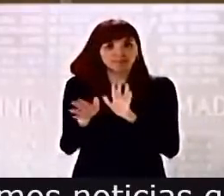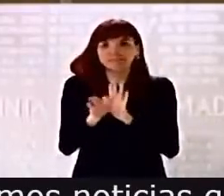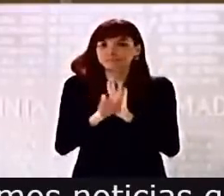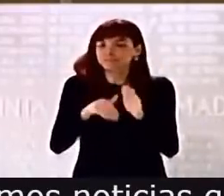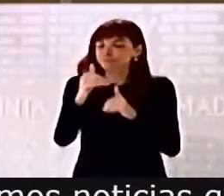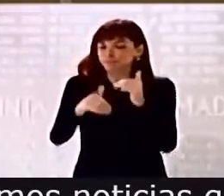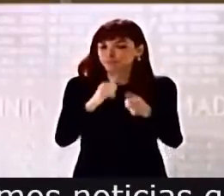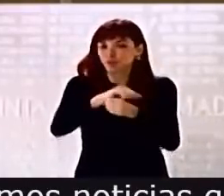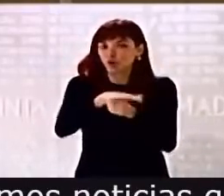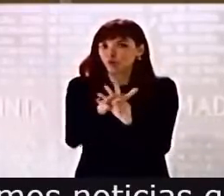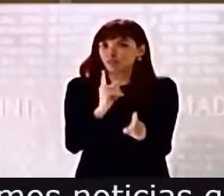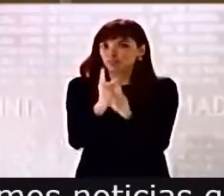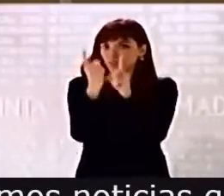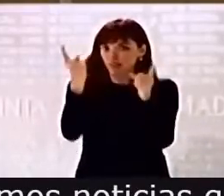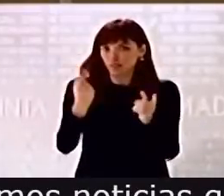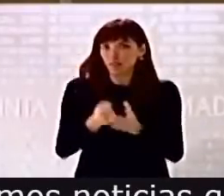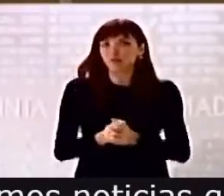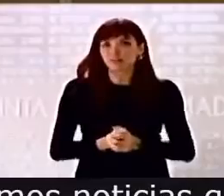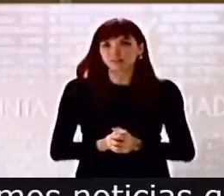pandemia.